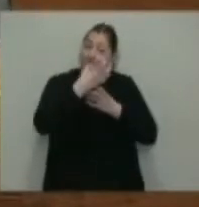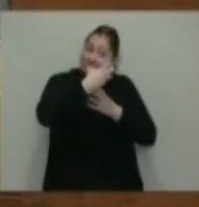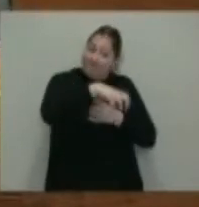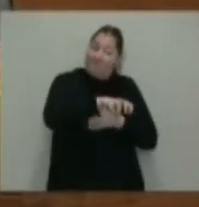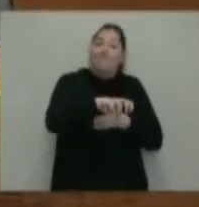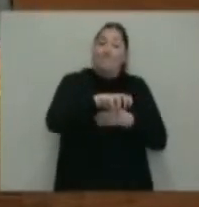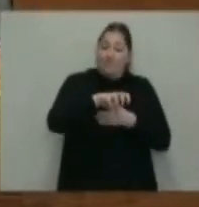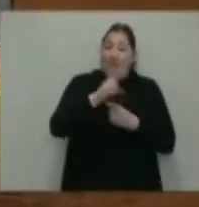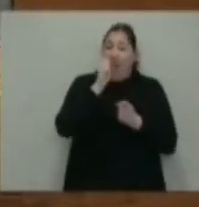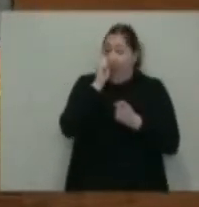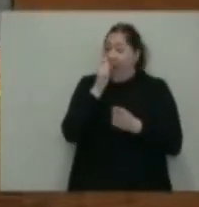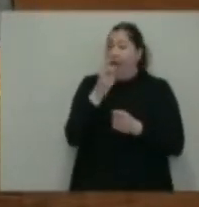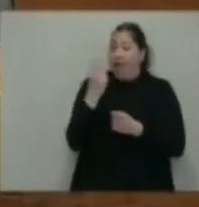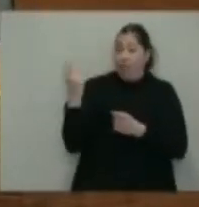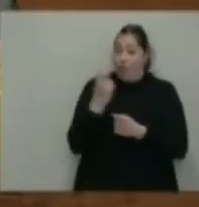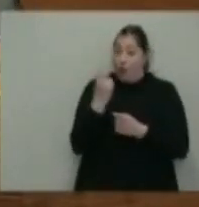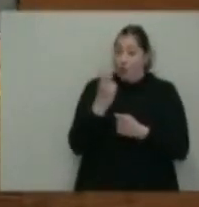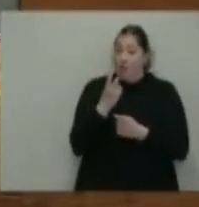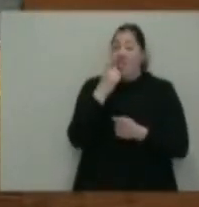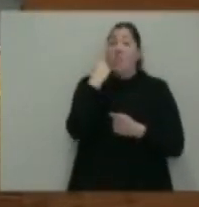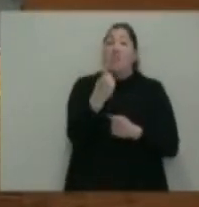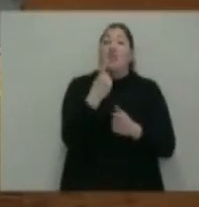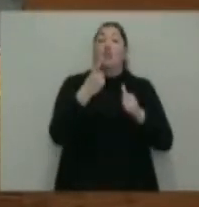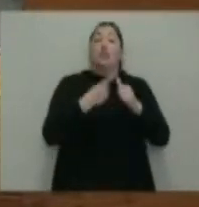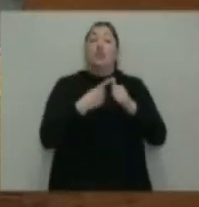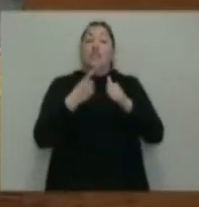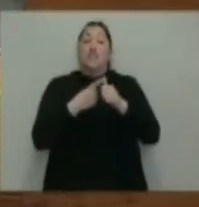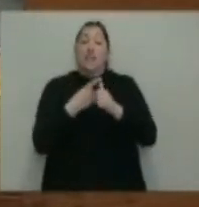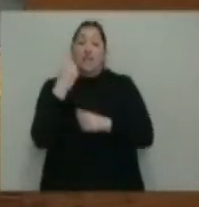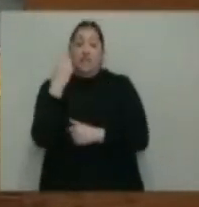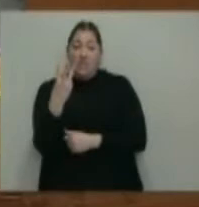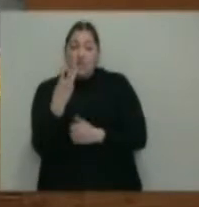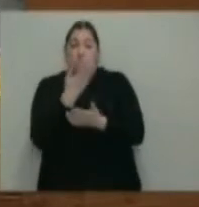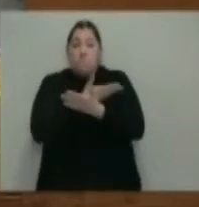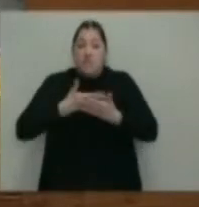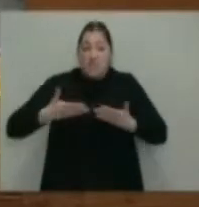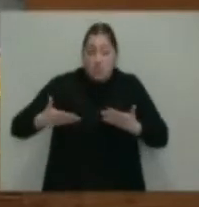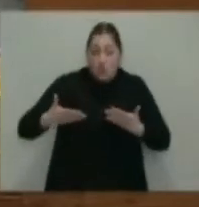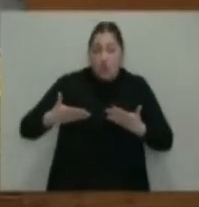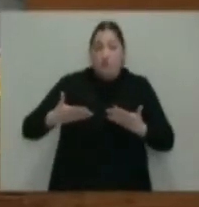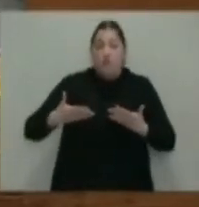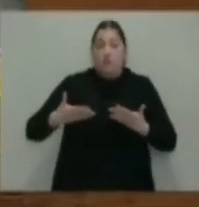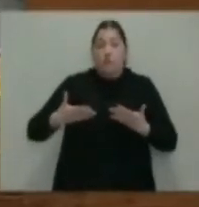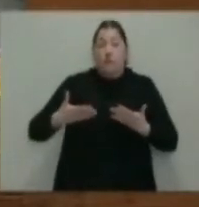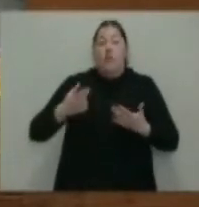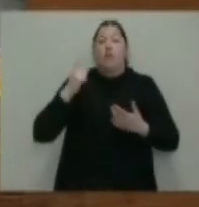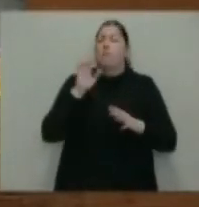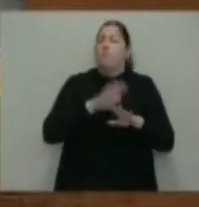uno de estos años, la cifra de 133 millones